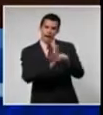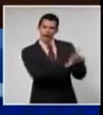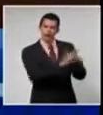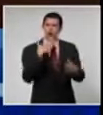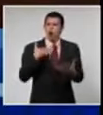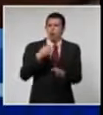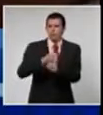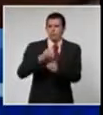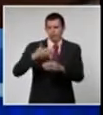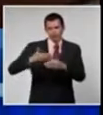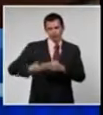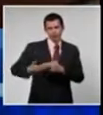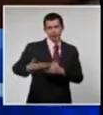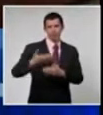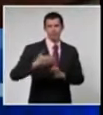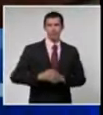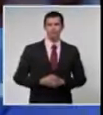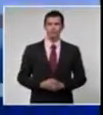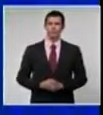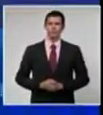el país.